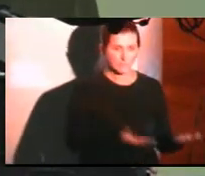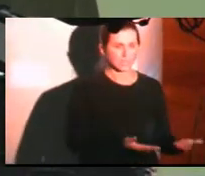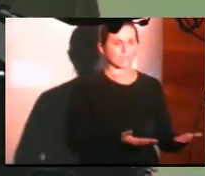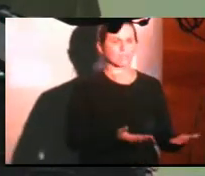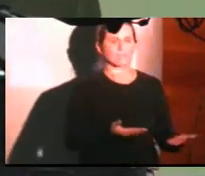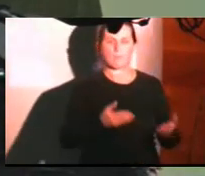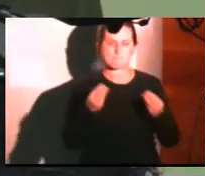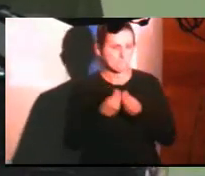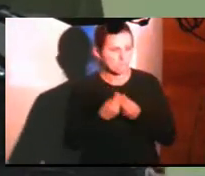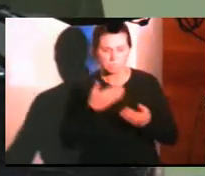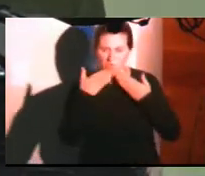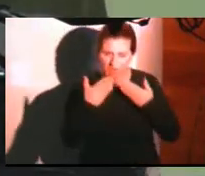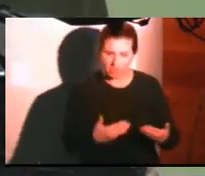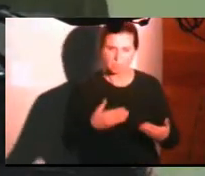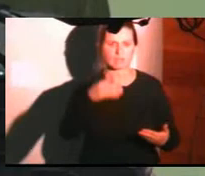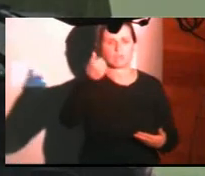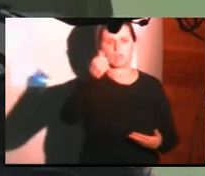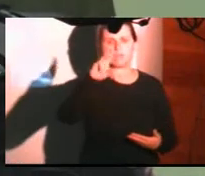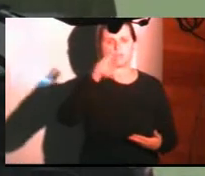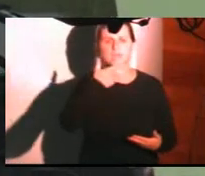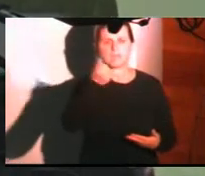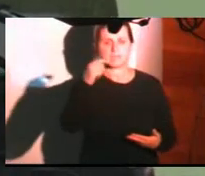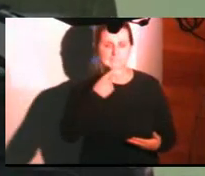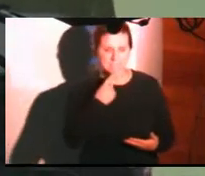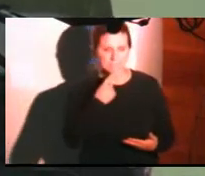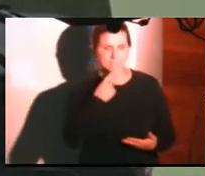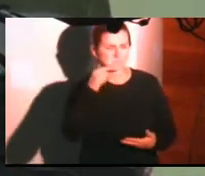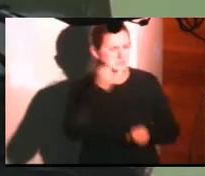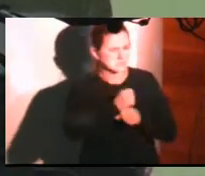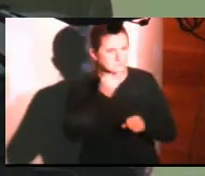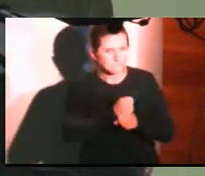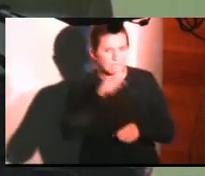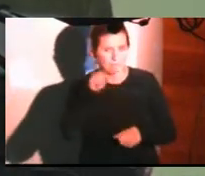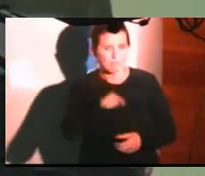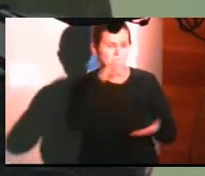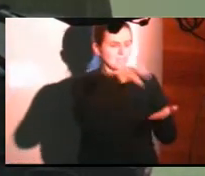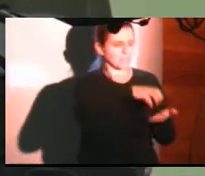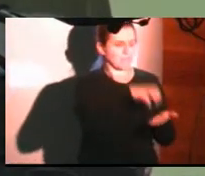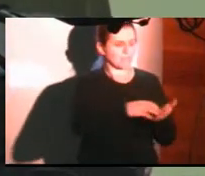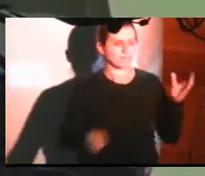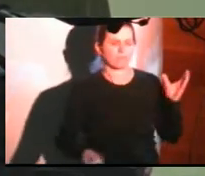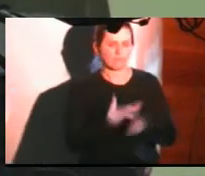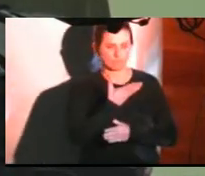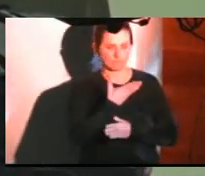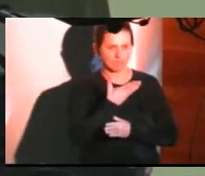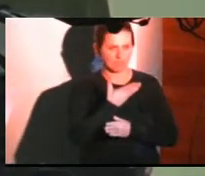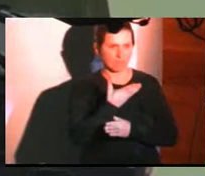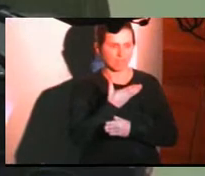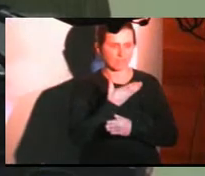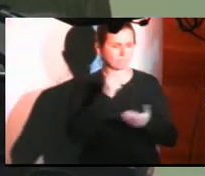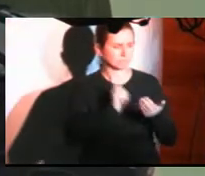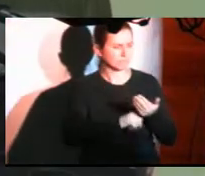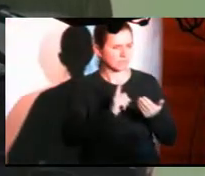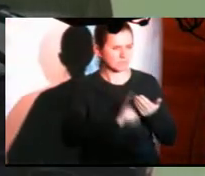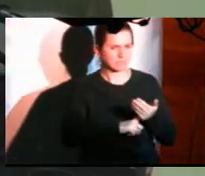esta reunión, porque lo que se está haciendo a partir de esta empresa fundada por decisión